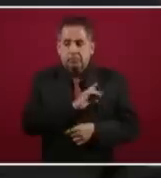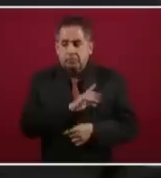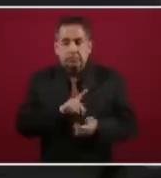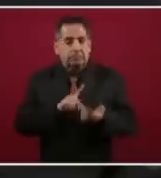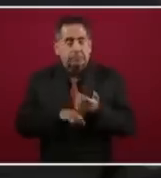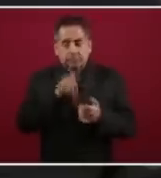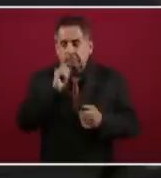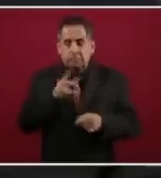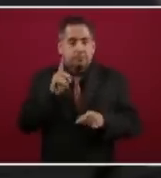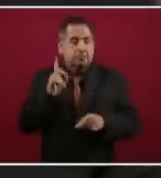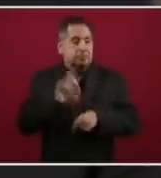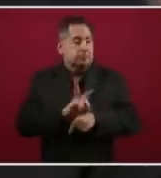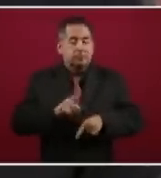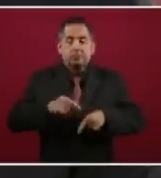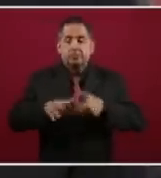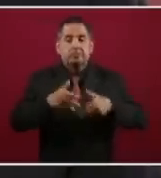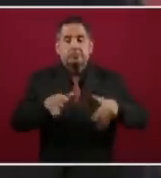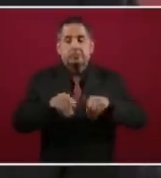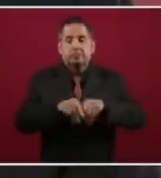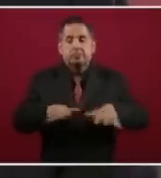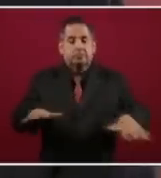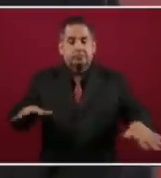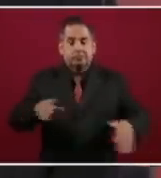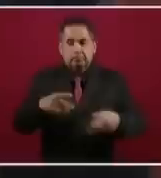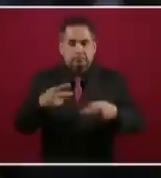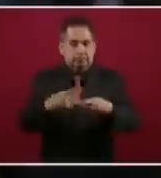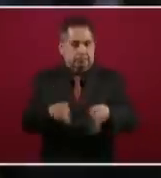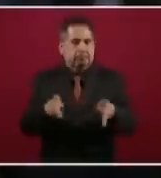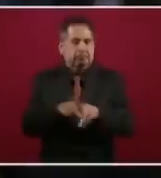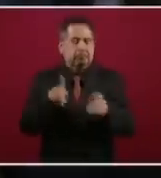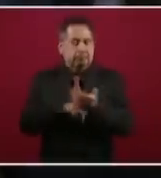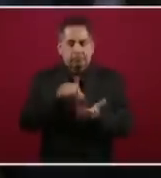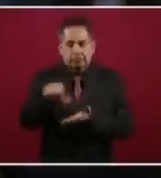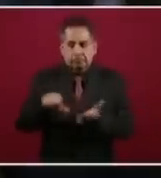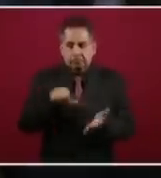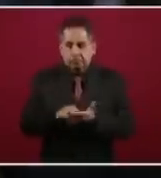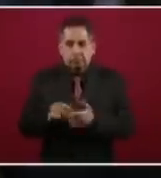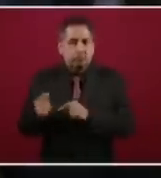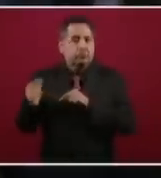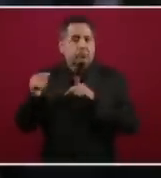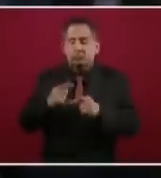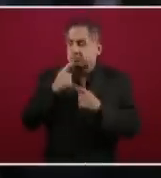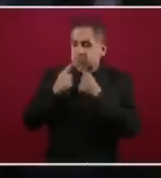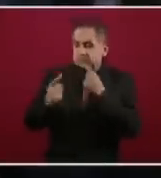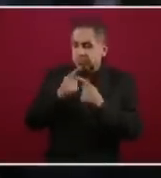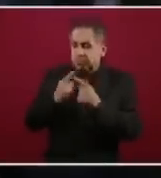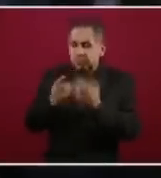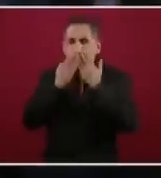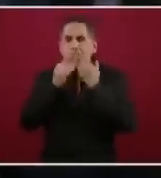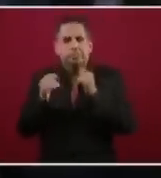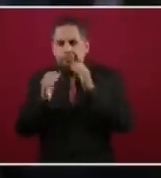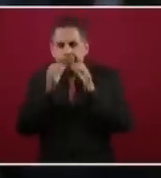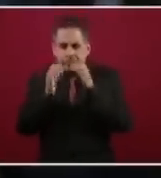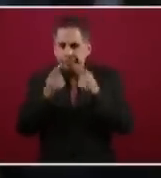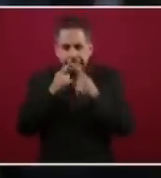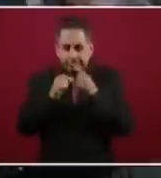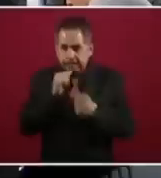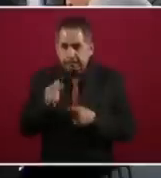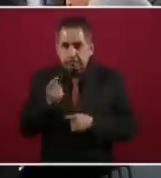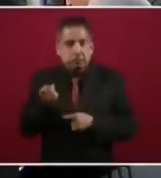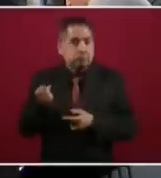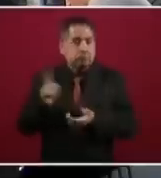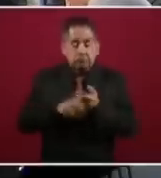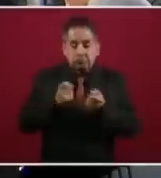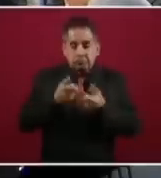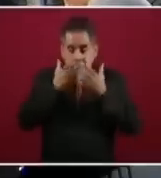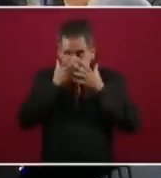los dispersaron de la principal plaza, en donde llegaron para el diálogo, no hubo ningún diálogo, pero sí llegaron unos